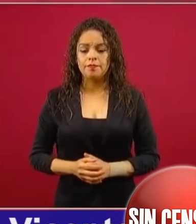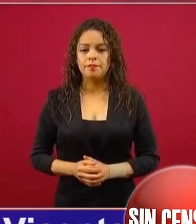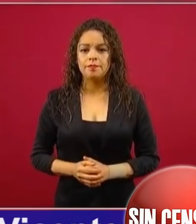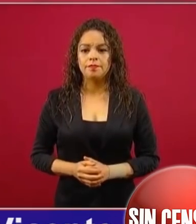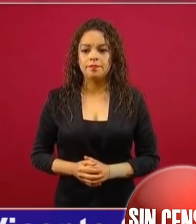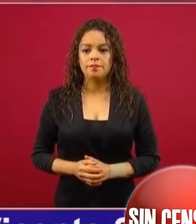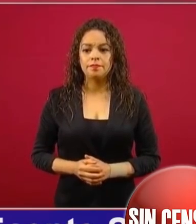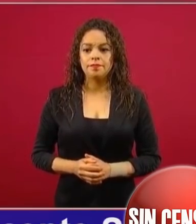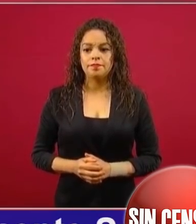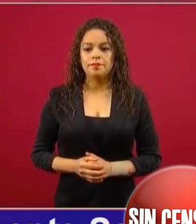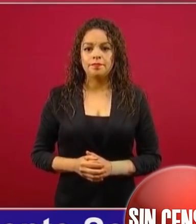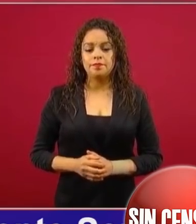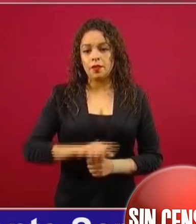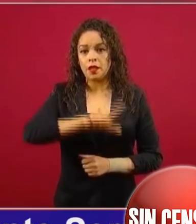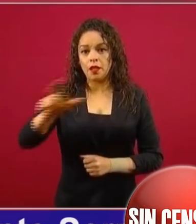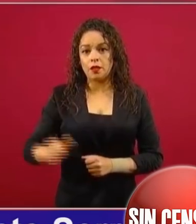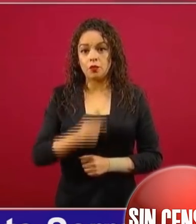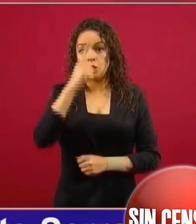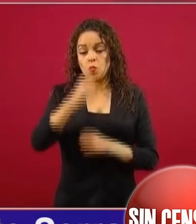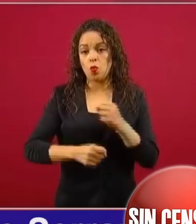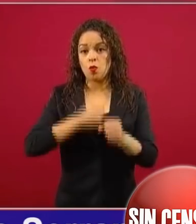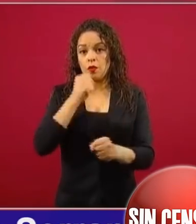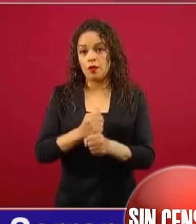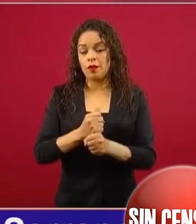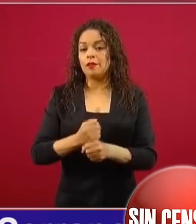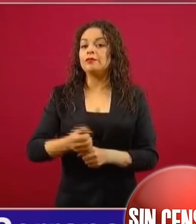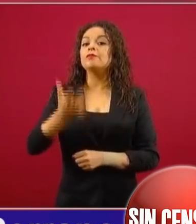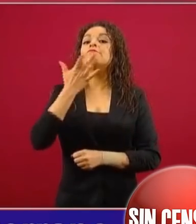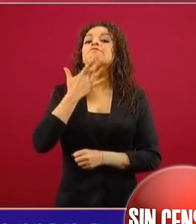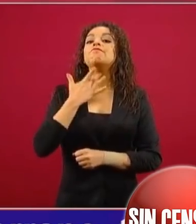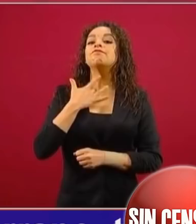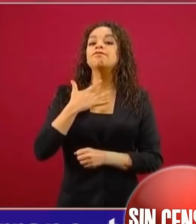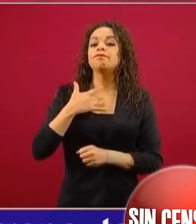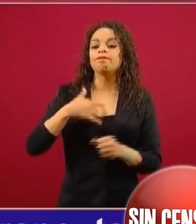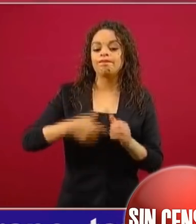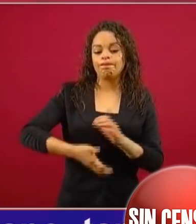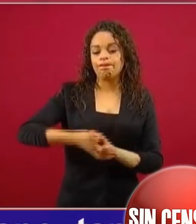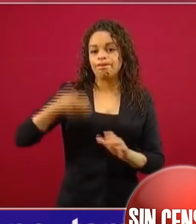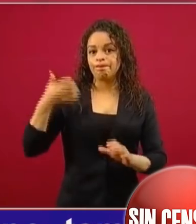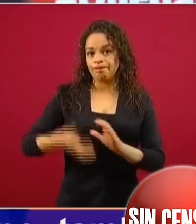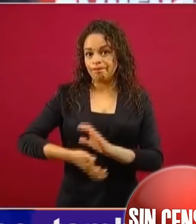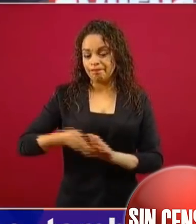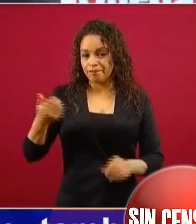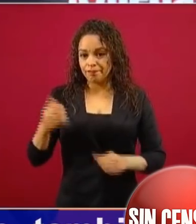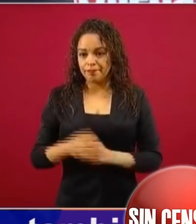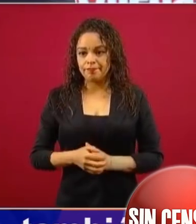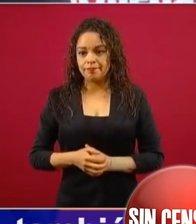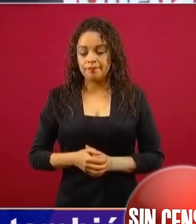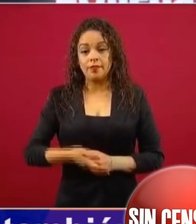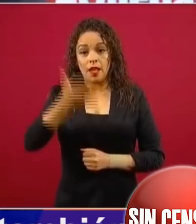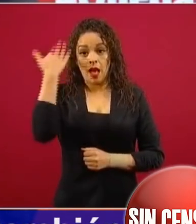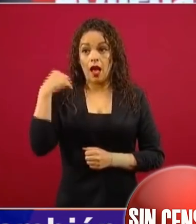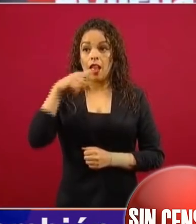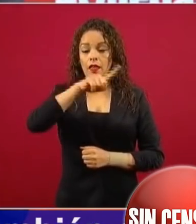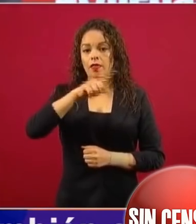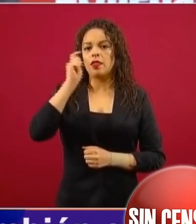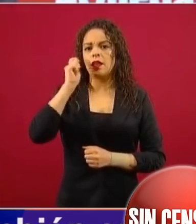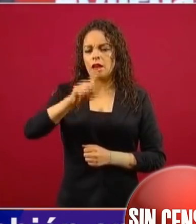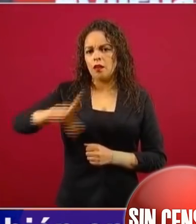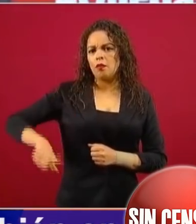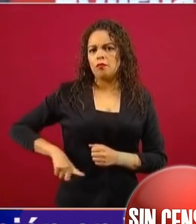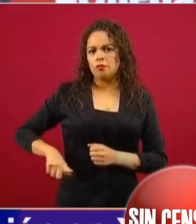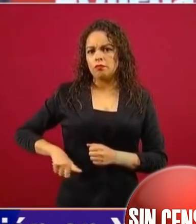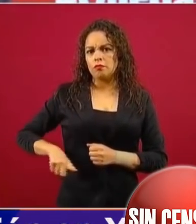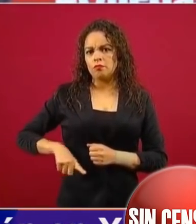un año después de la expropiación petrolera, cuando gobernaba el general Cárdenas, un